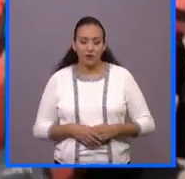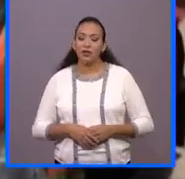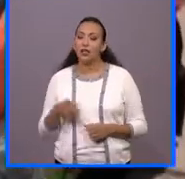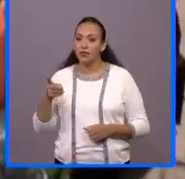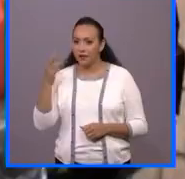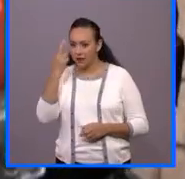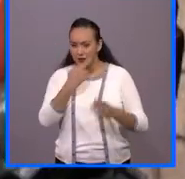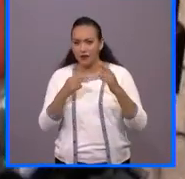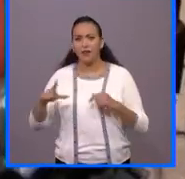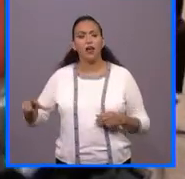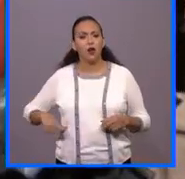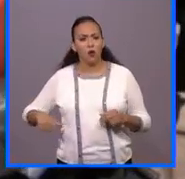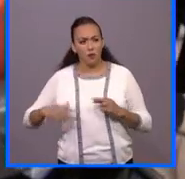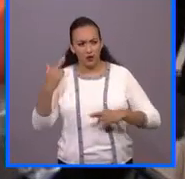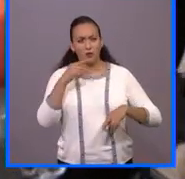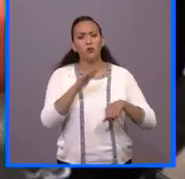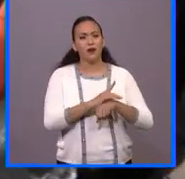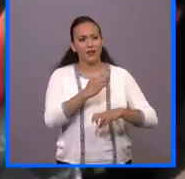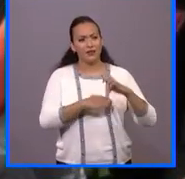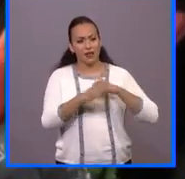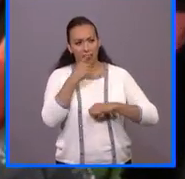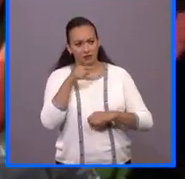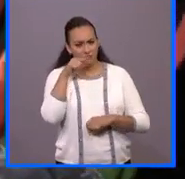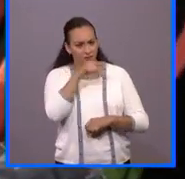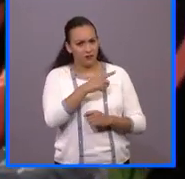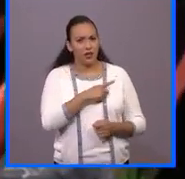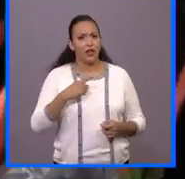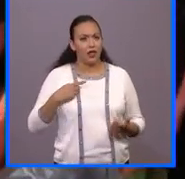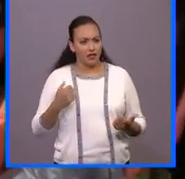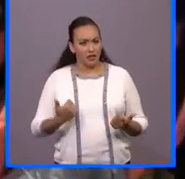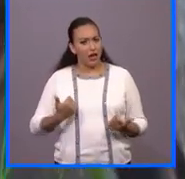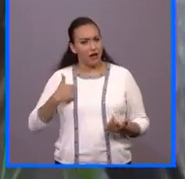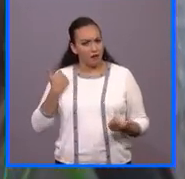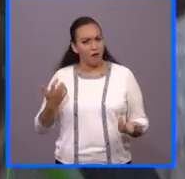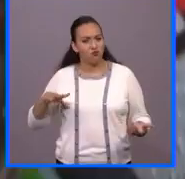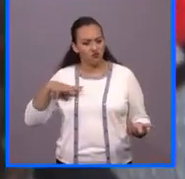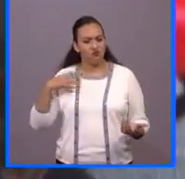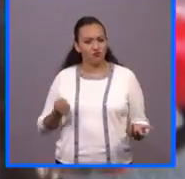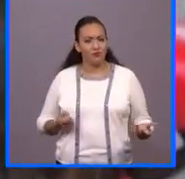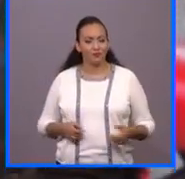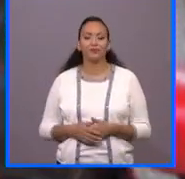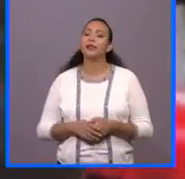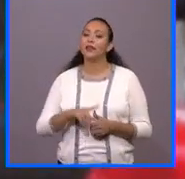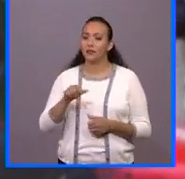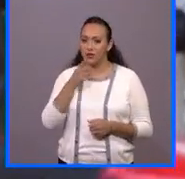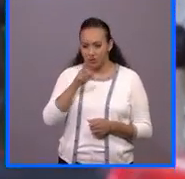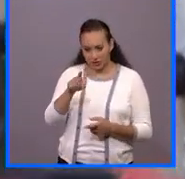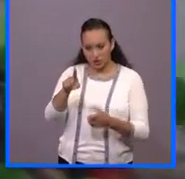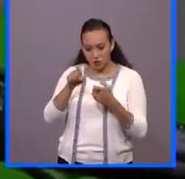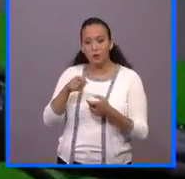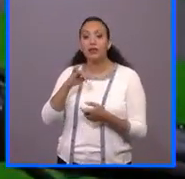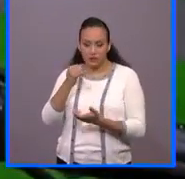impugnada por el gobierno de la capital del país, argumentando que se trataba de un aprovechamiento. La sala explicó que dicho cobro sí se trata